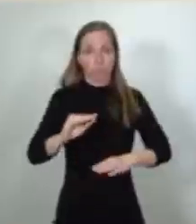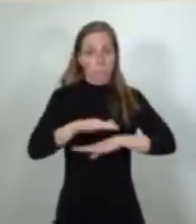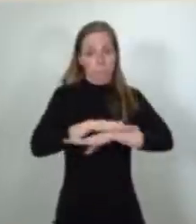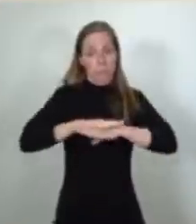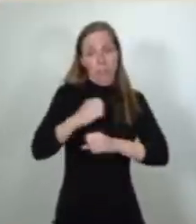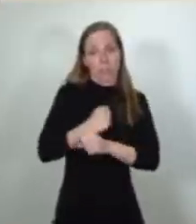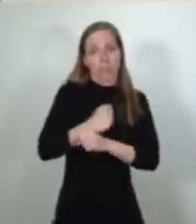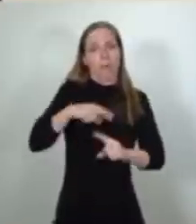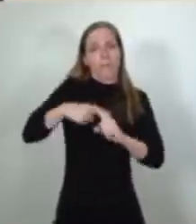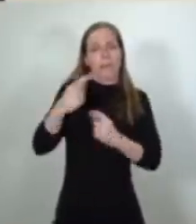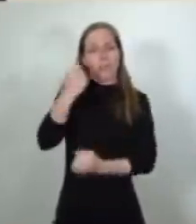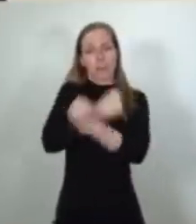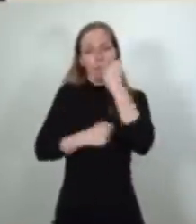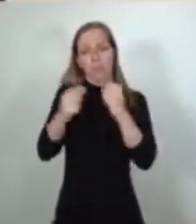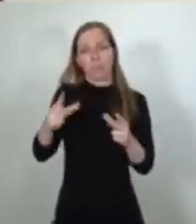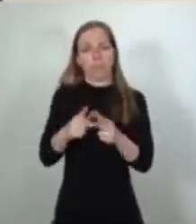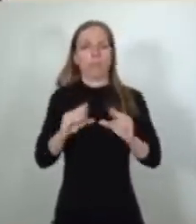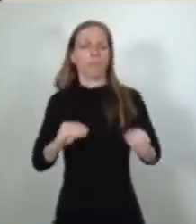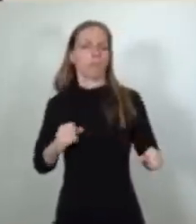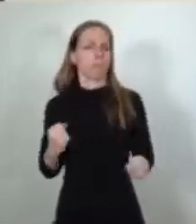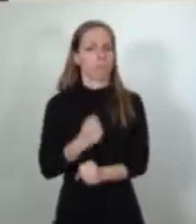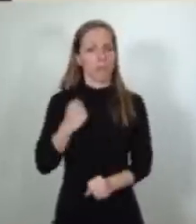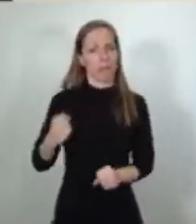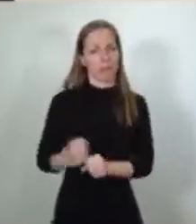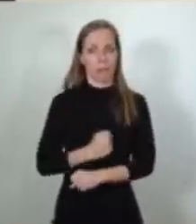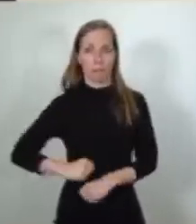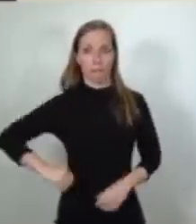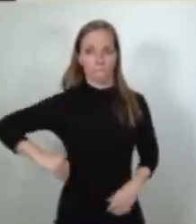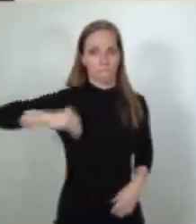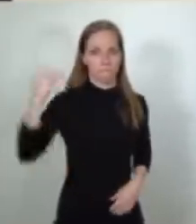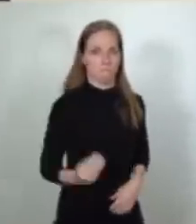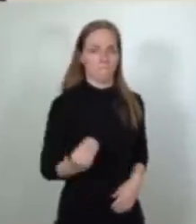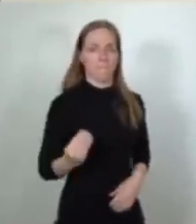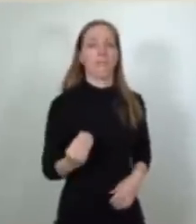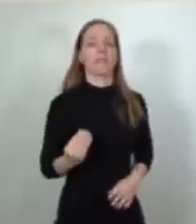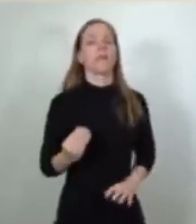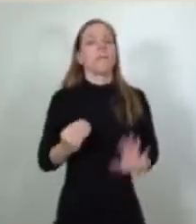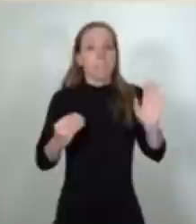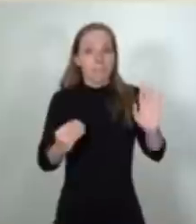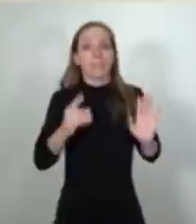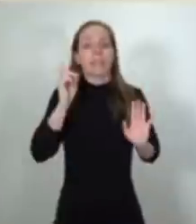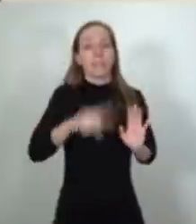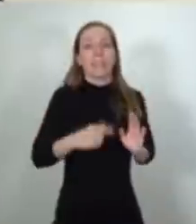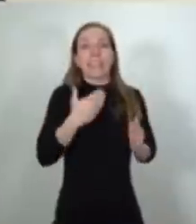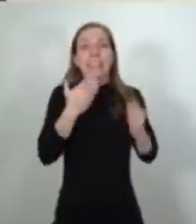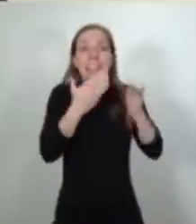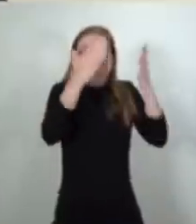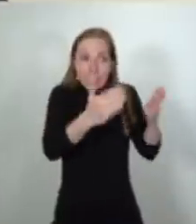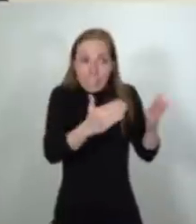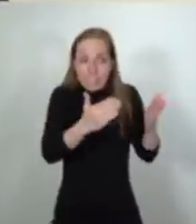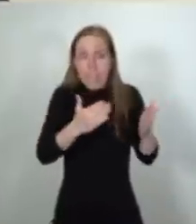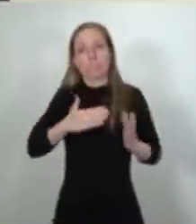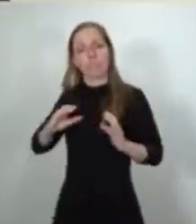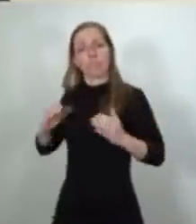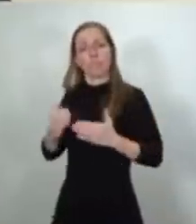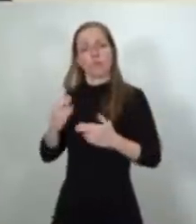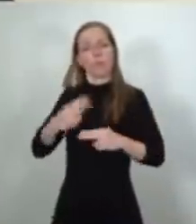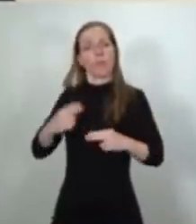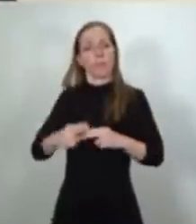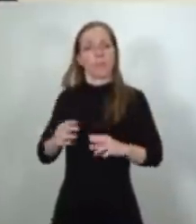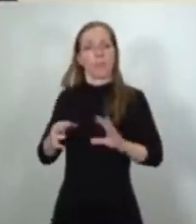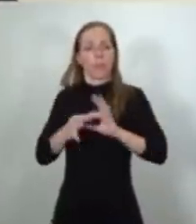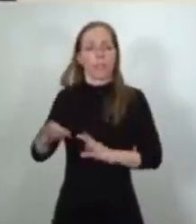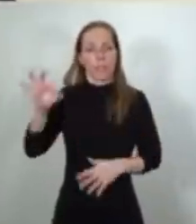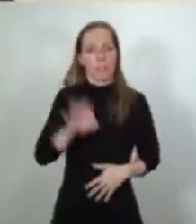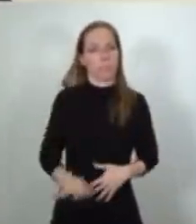Trabajo y Economía Social no solamente es excelente, sino que gracias a ti Unidas Podemos ha demostrado que ha contribuido